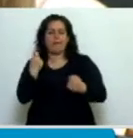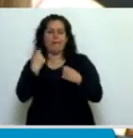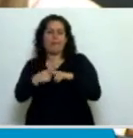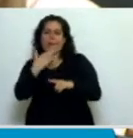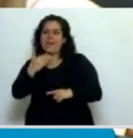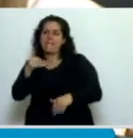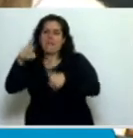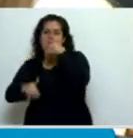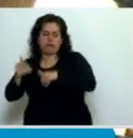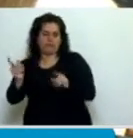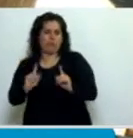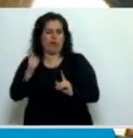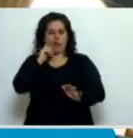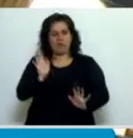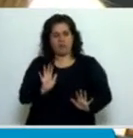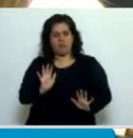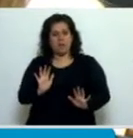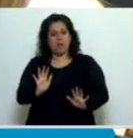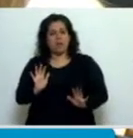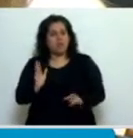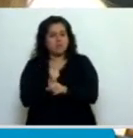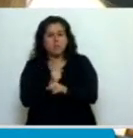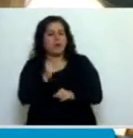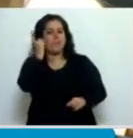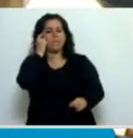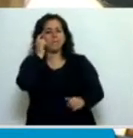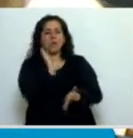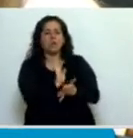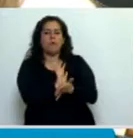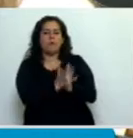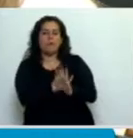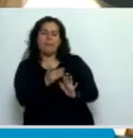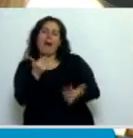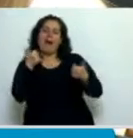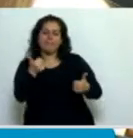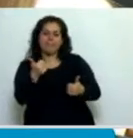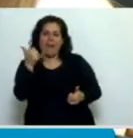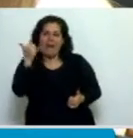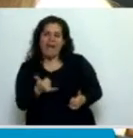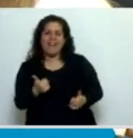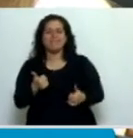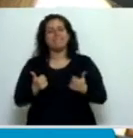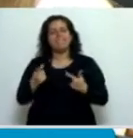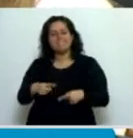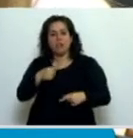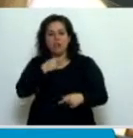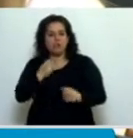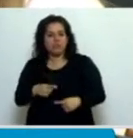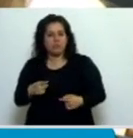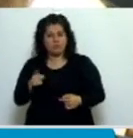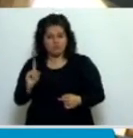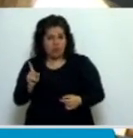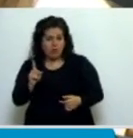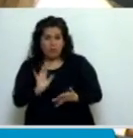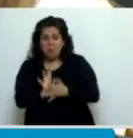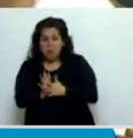próximas elecciones. No es posible pensar en ninguna otra intención si miramos el apuro,